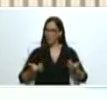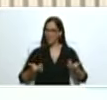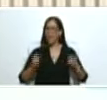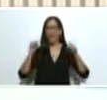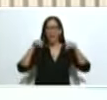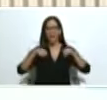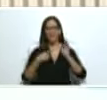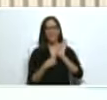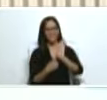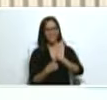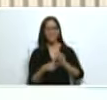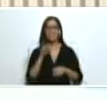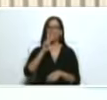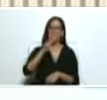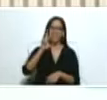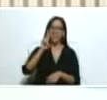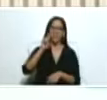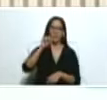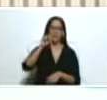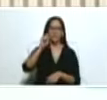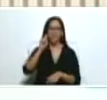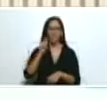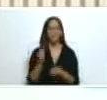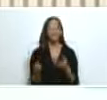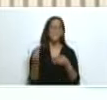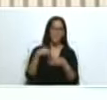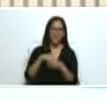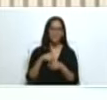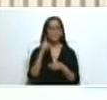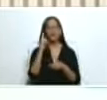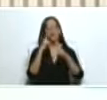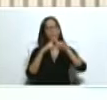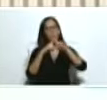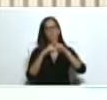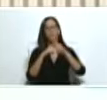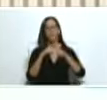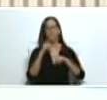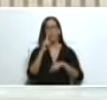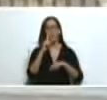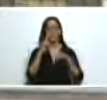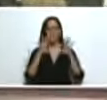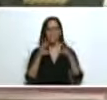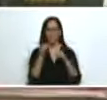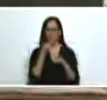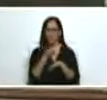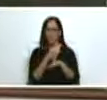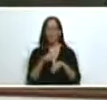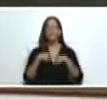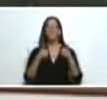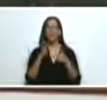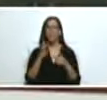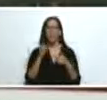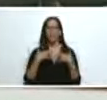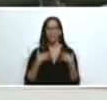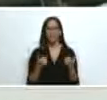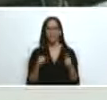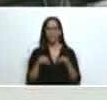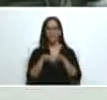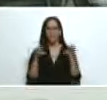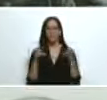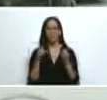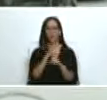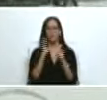la tengo, 3R.net, más 1x10 del buen gobierno, más bricomiles, salud, educación,